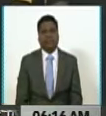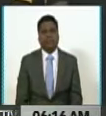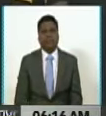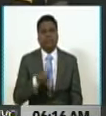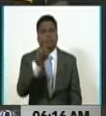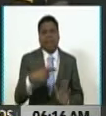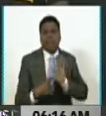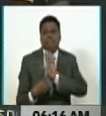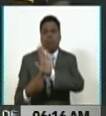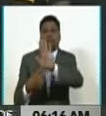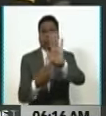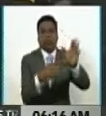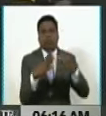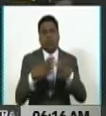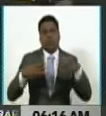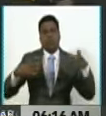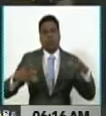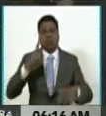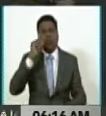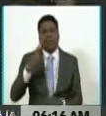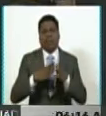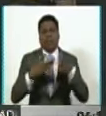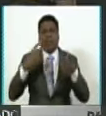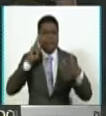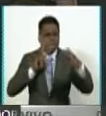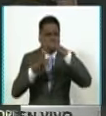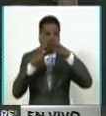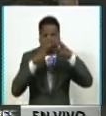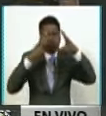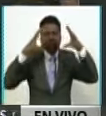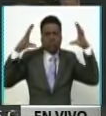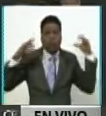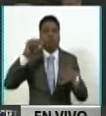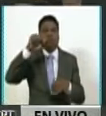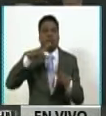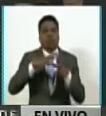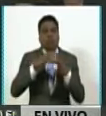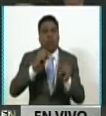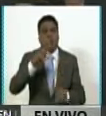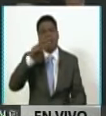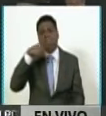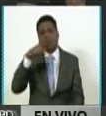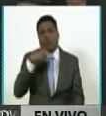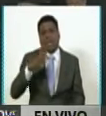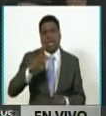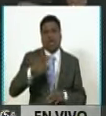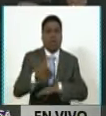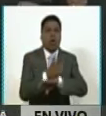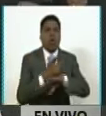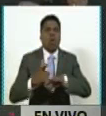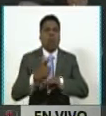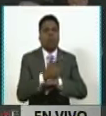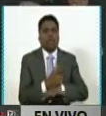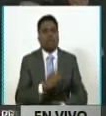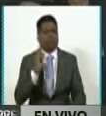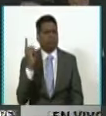un hombre con amplia visión política del Estado federal, no